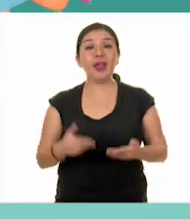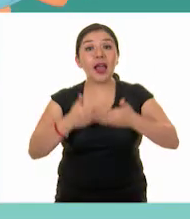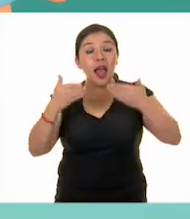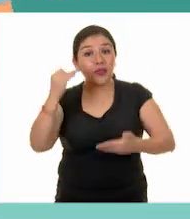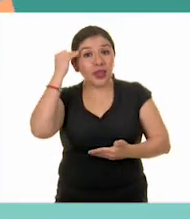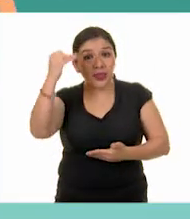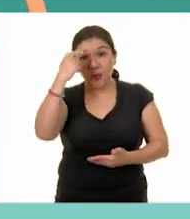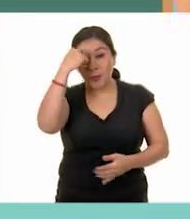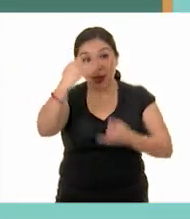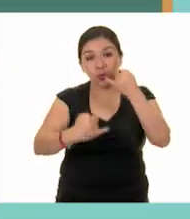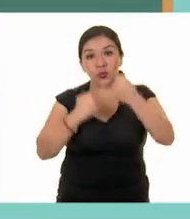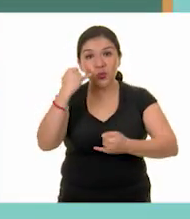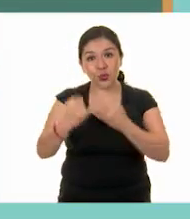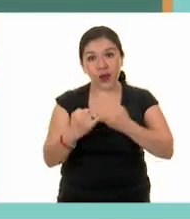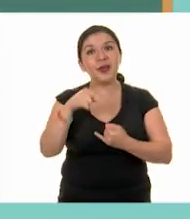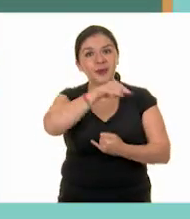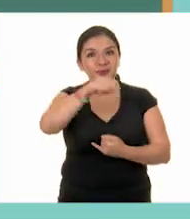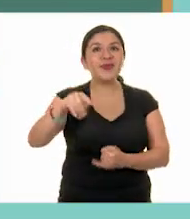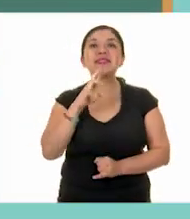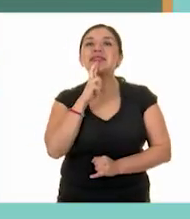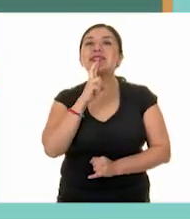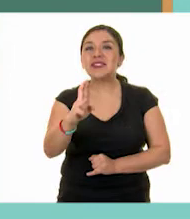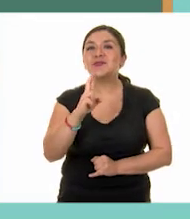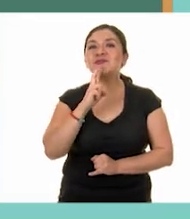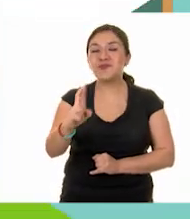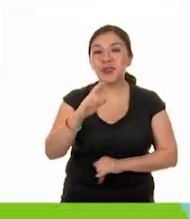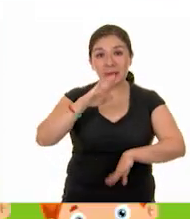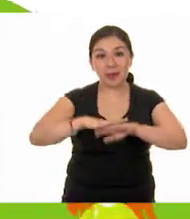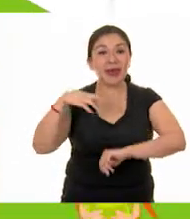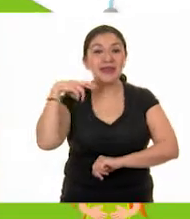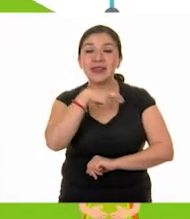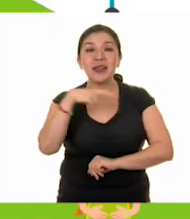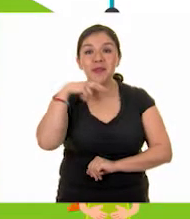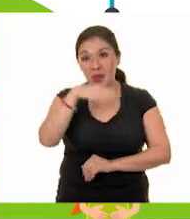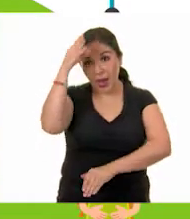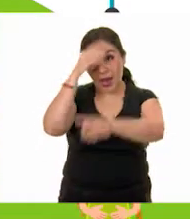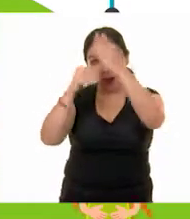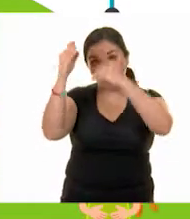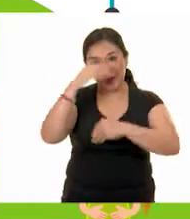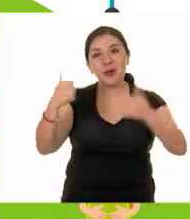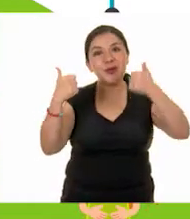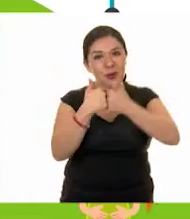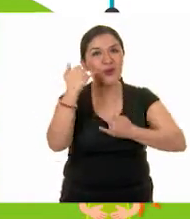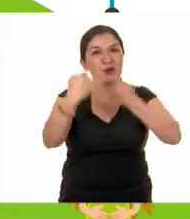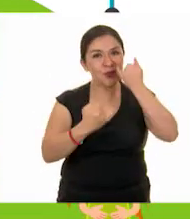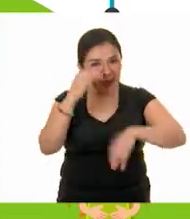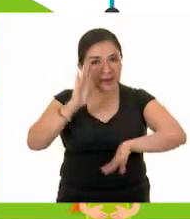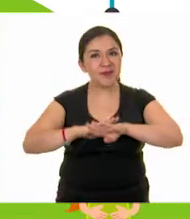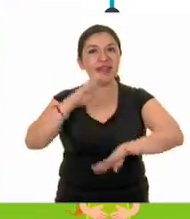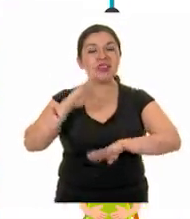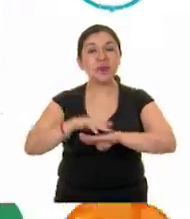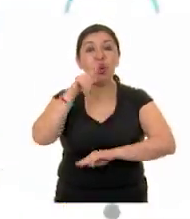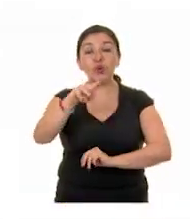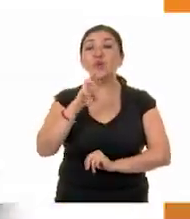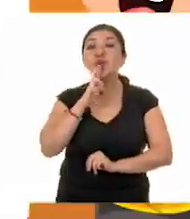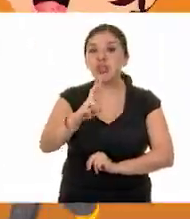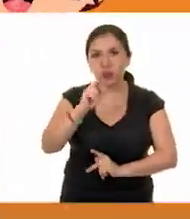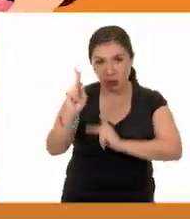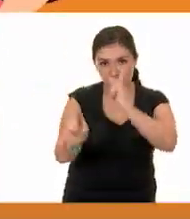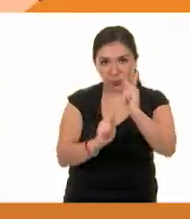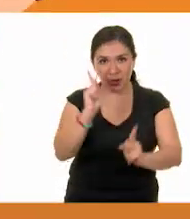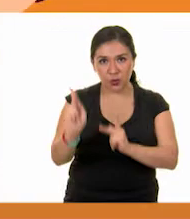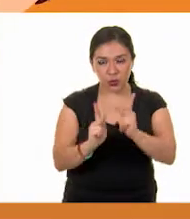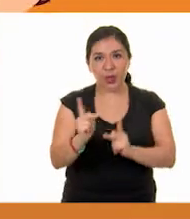Momento de jugar, tiempo de contestar. Aprende rápido y vuelve a jugar. Responde